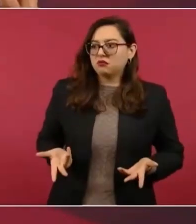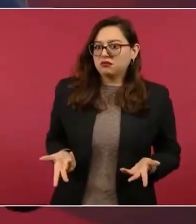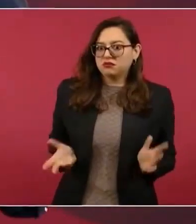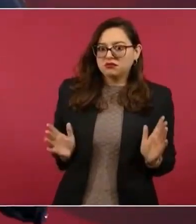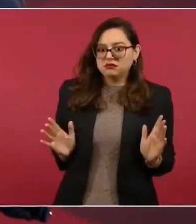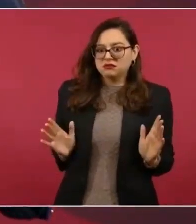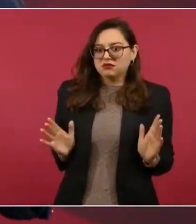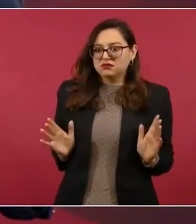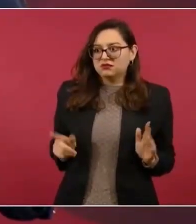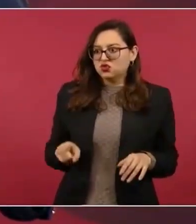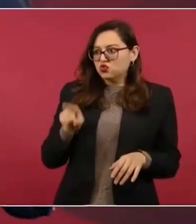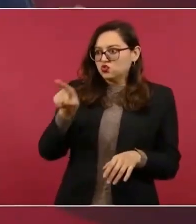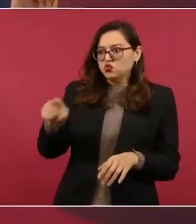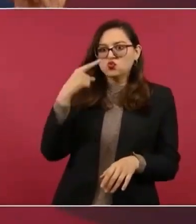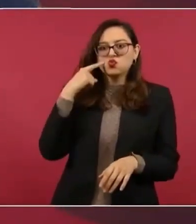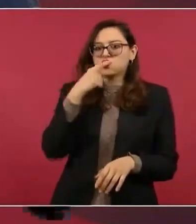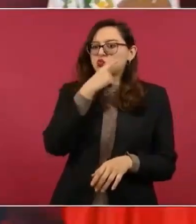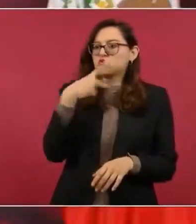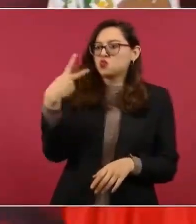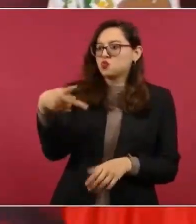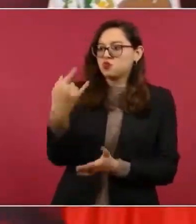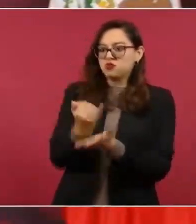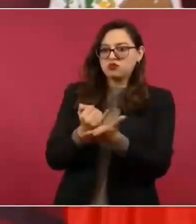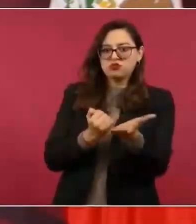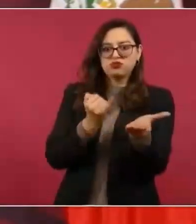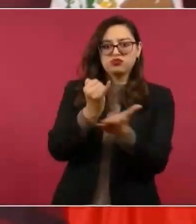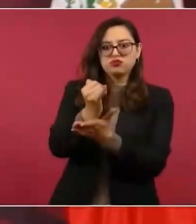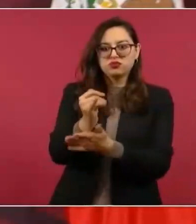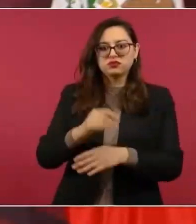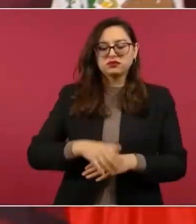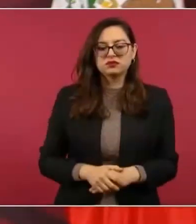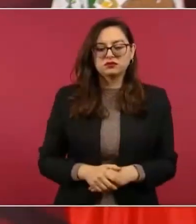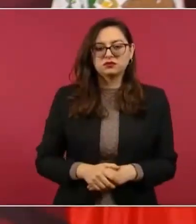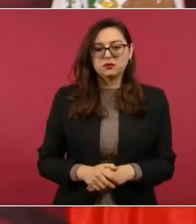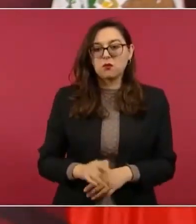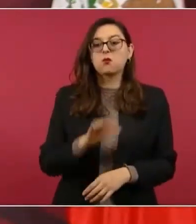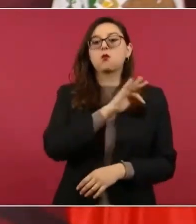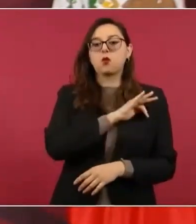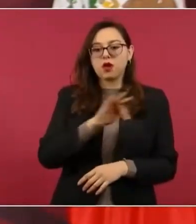Es de sabios cambiar de opinión.